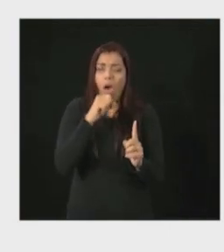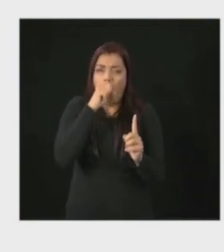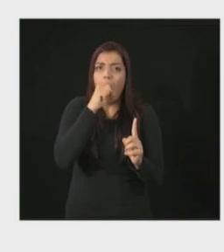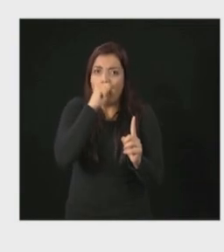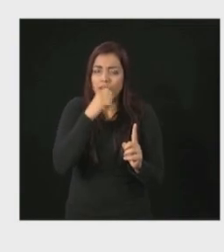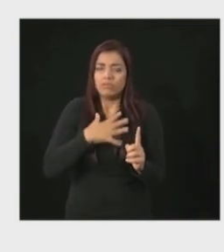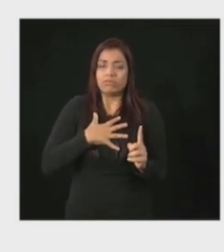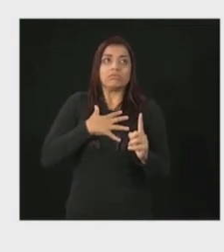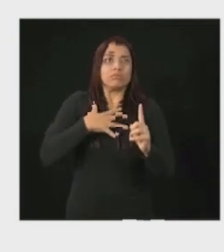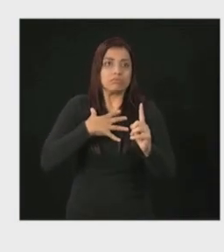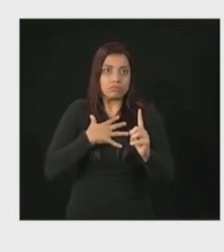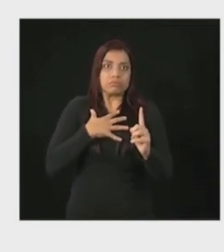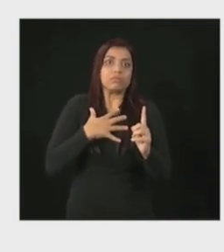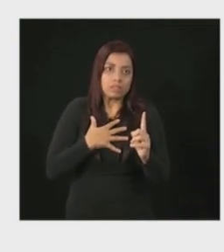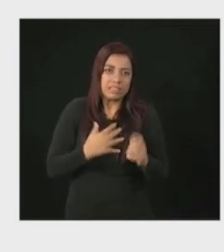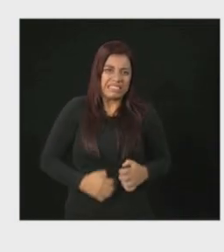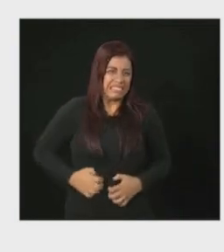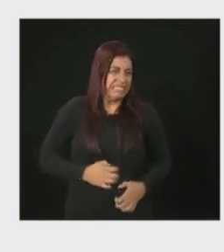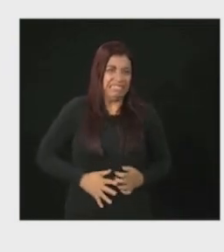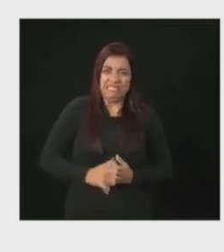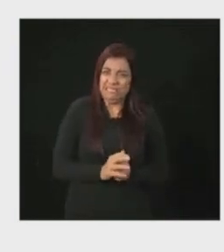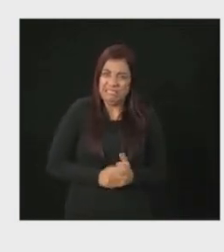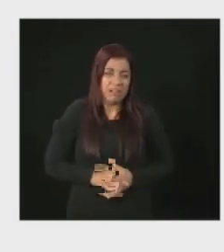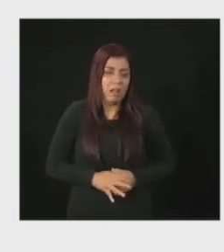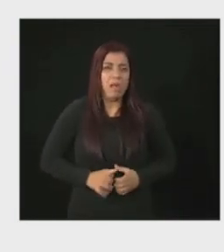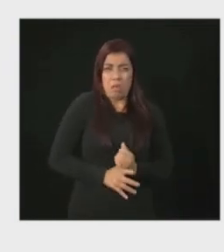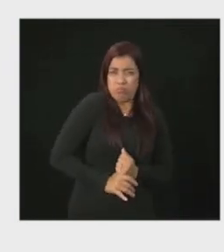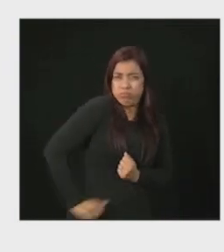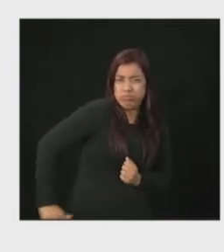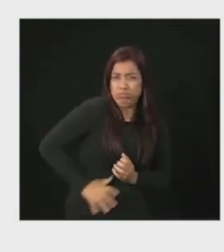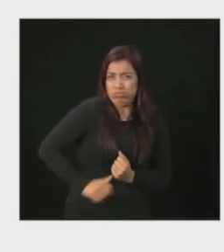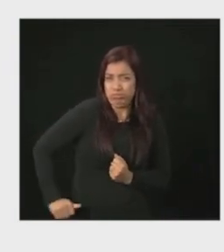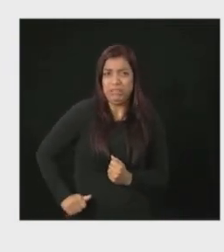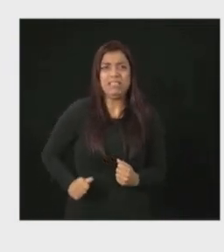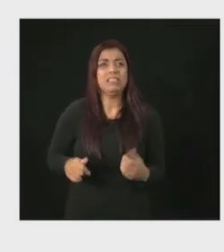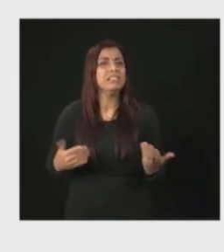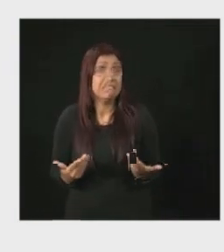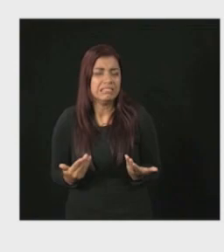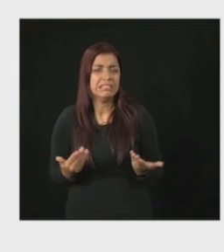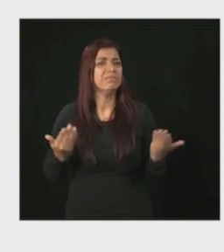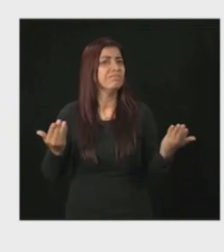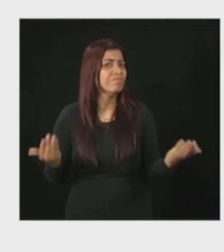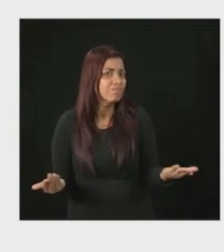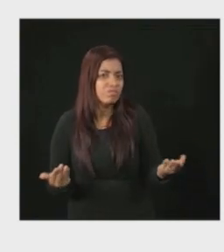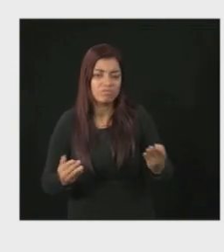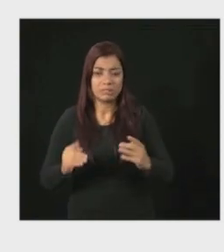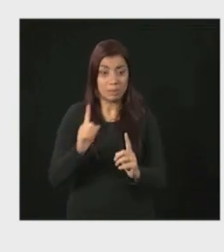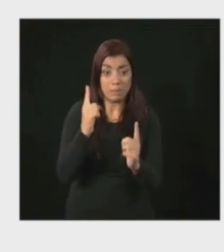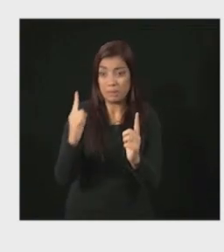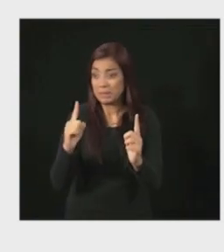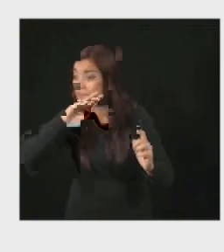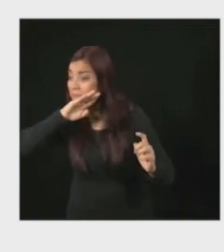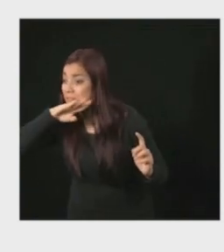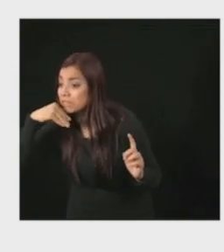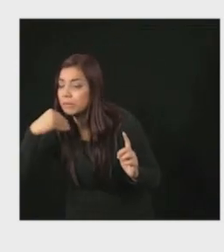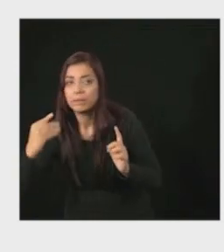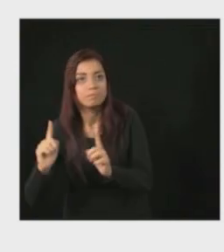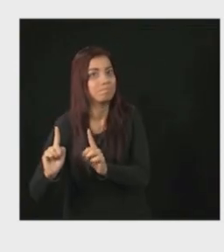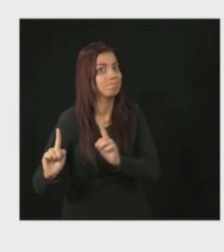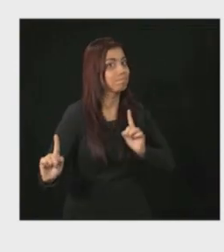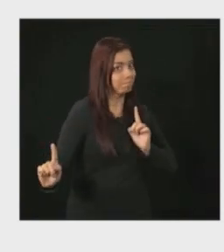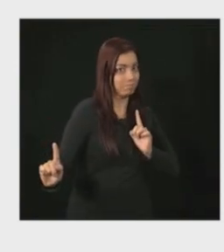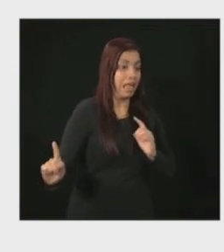ley también. No podemos empezar a analizar algo que no ha entrado o que no ha tenido la formación de ley de acuerdo a la Constitución. Sí,